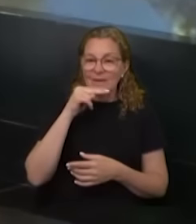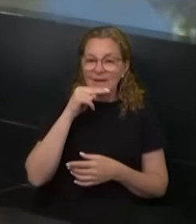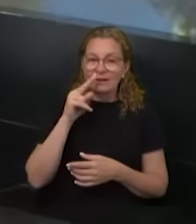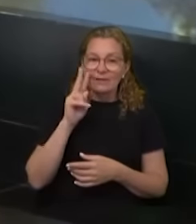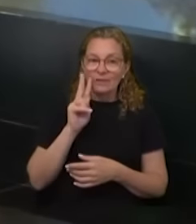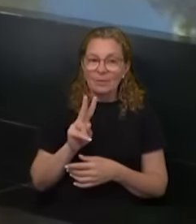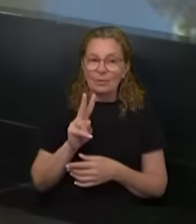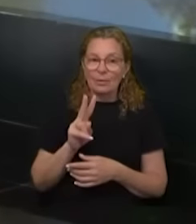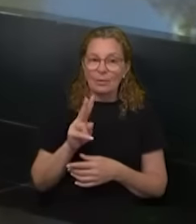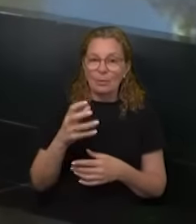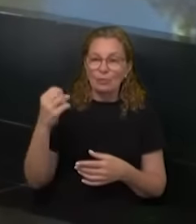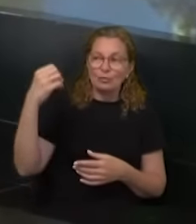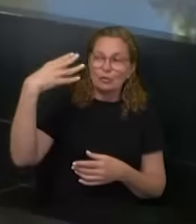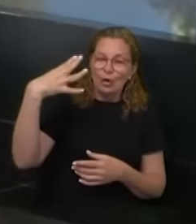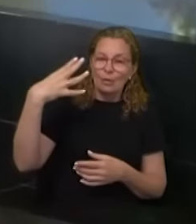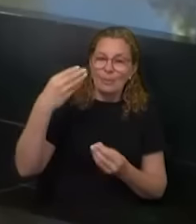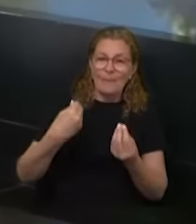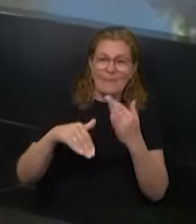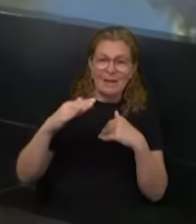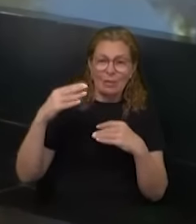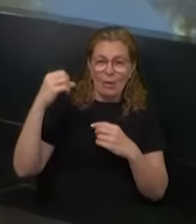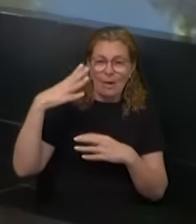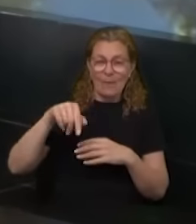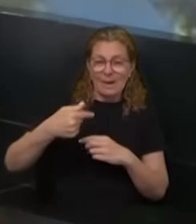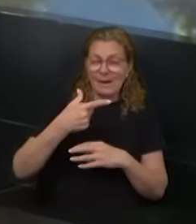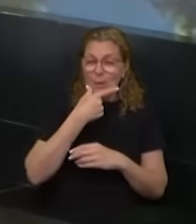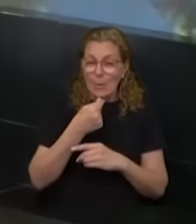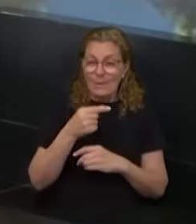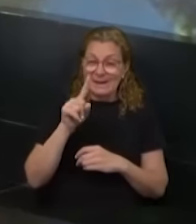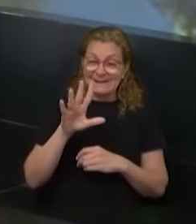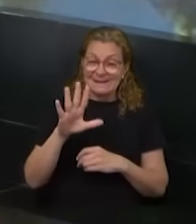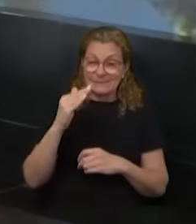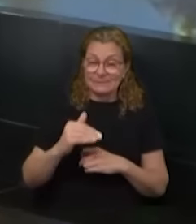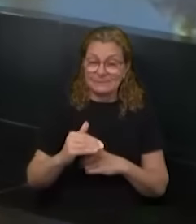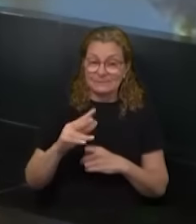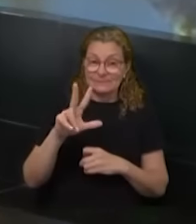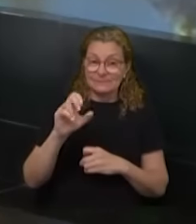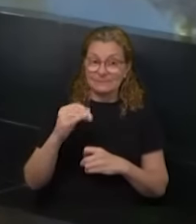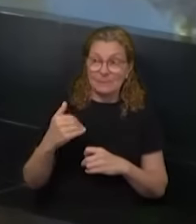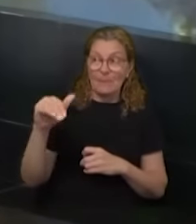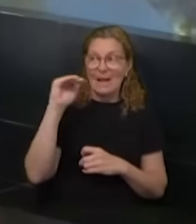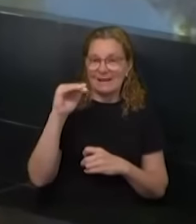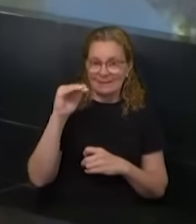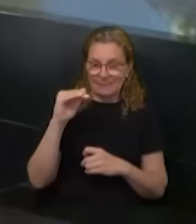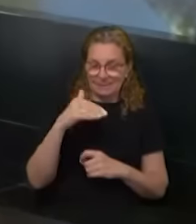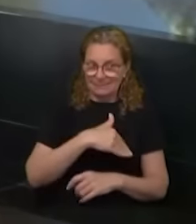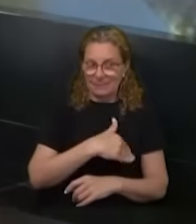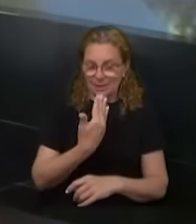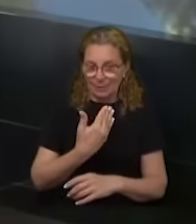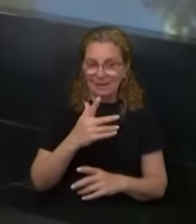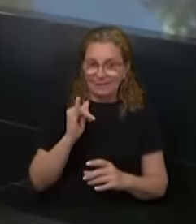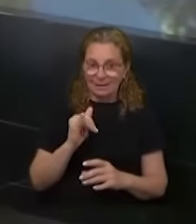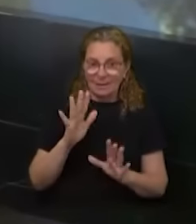el viernes puro sol mucho más soleado que mañana jueves 15 la mínima y 30 la máxima Así que